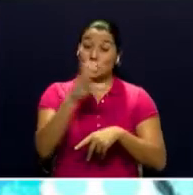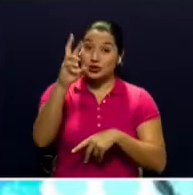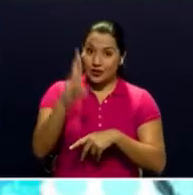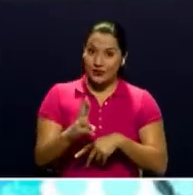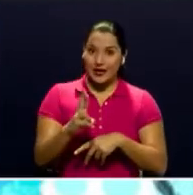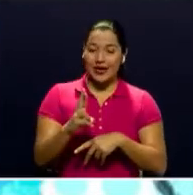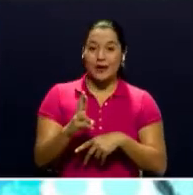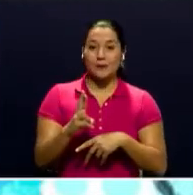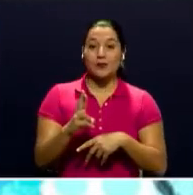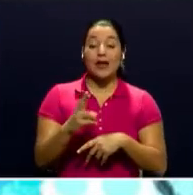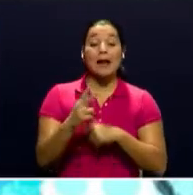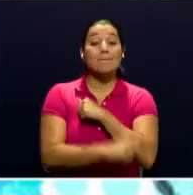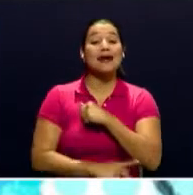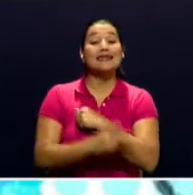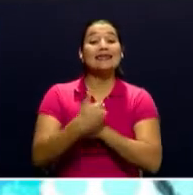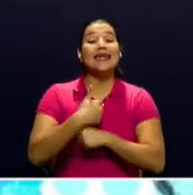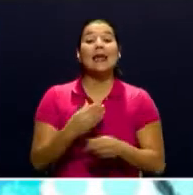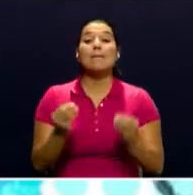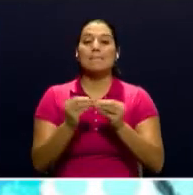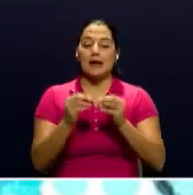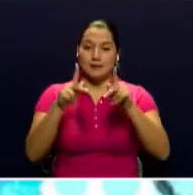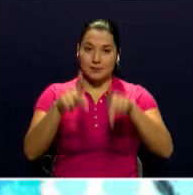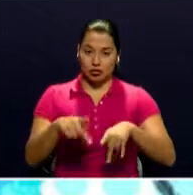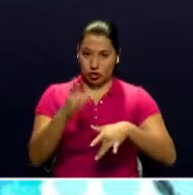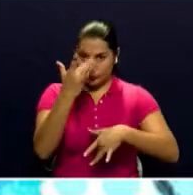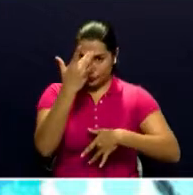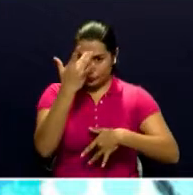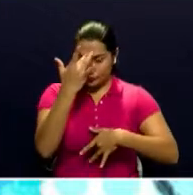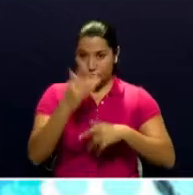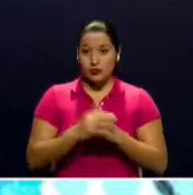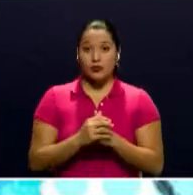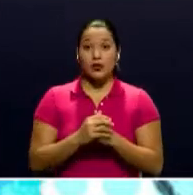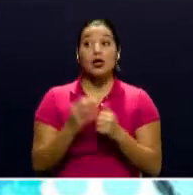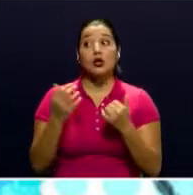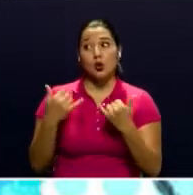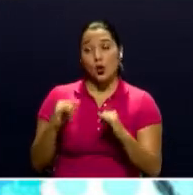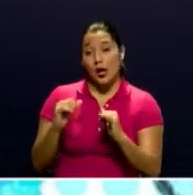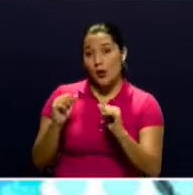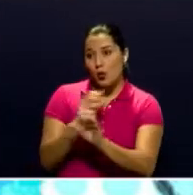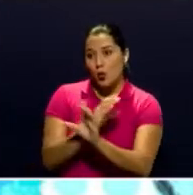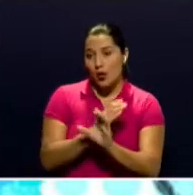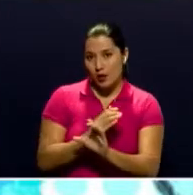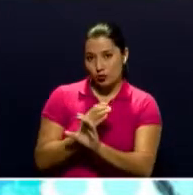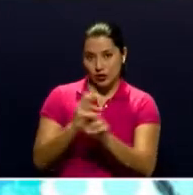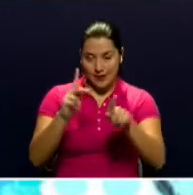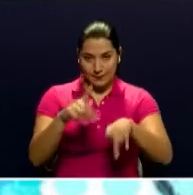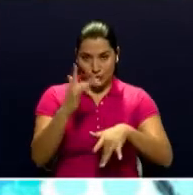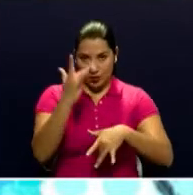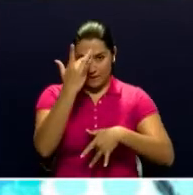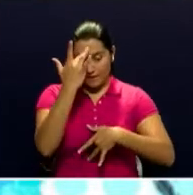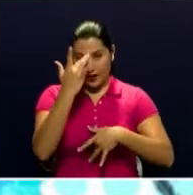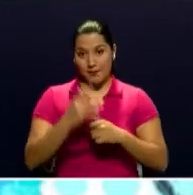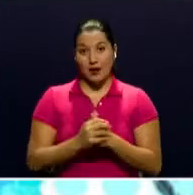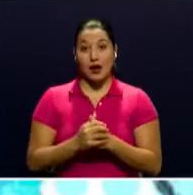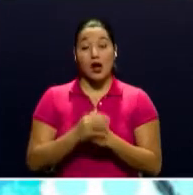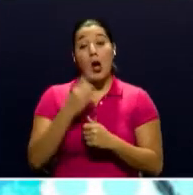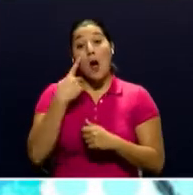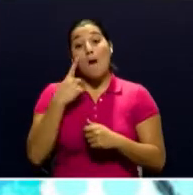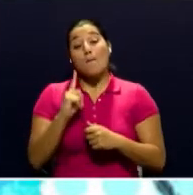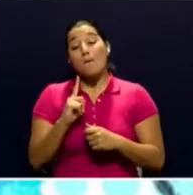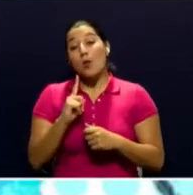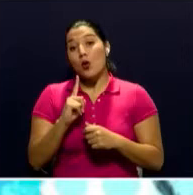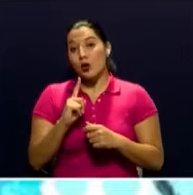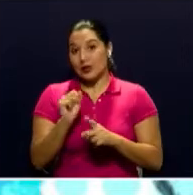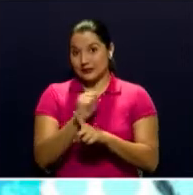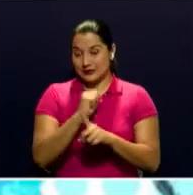logrado mantener a salvo a cada una de las personas que han sido afectadas, esto debido a la situación que ha planteado cada una de las